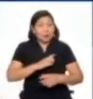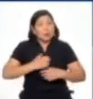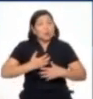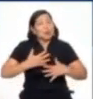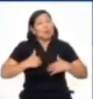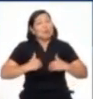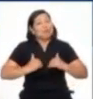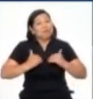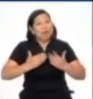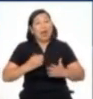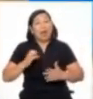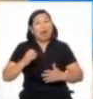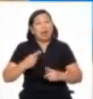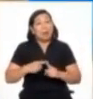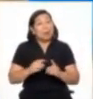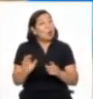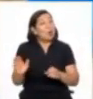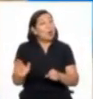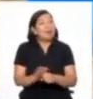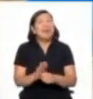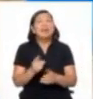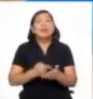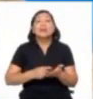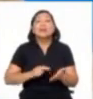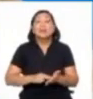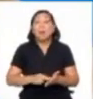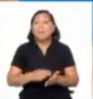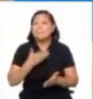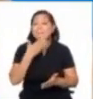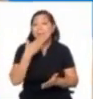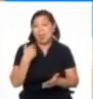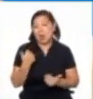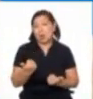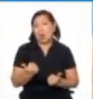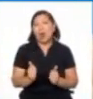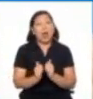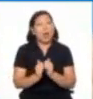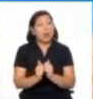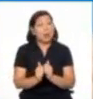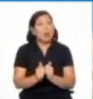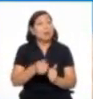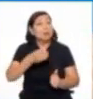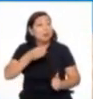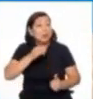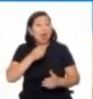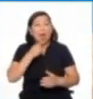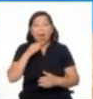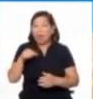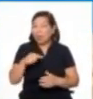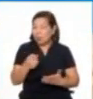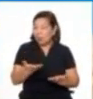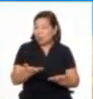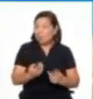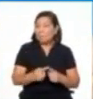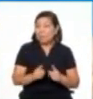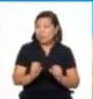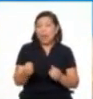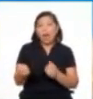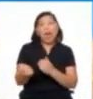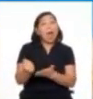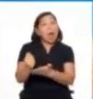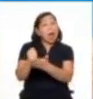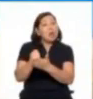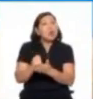son carbohidratos complejos, ¿qué quiere decir? Que son muy nutritivos. A comparación de una bebida azucarada, estos carbohidratos nos van a